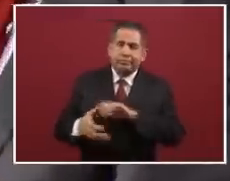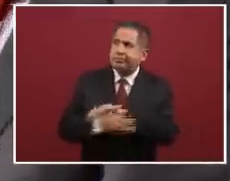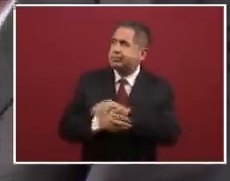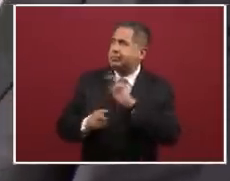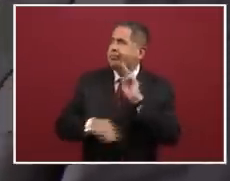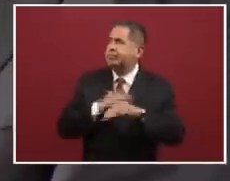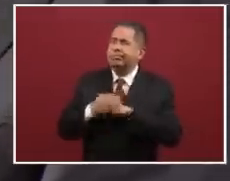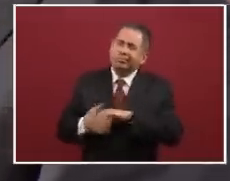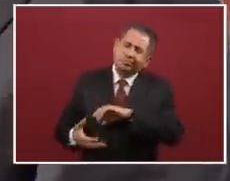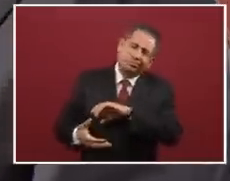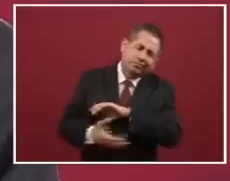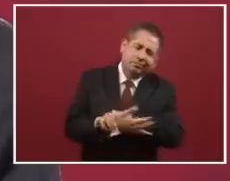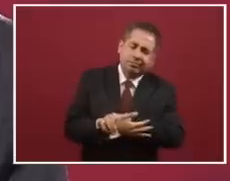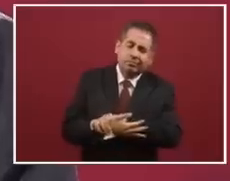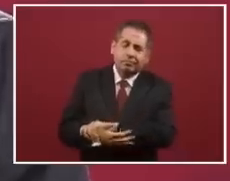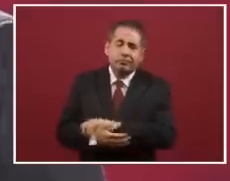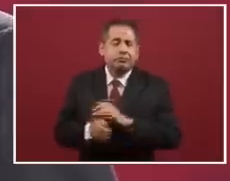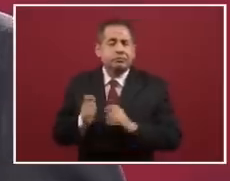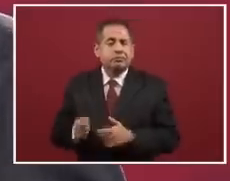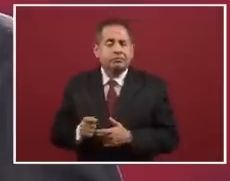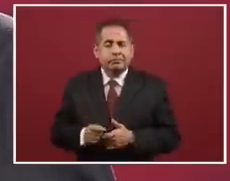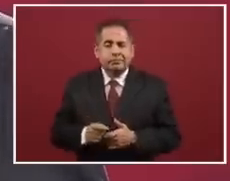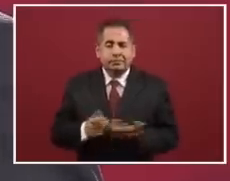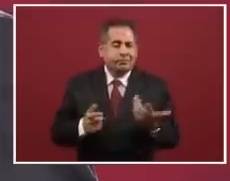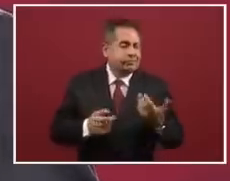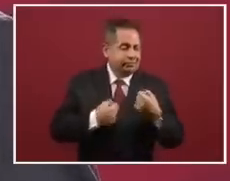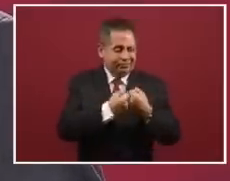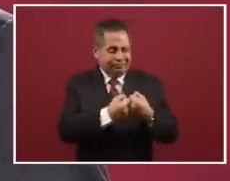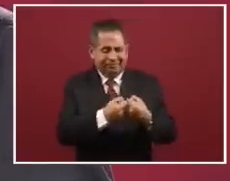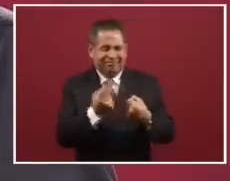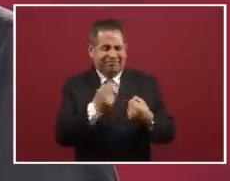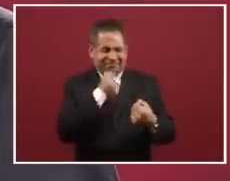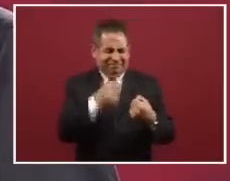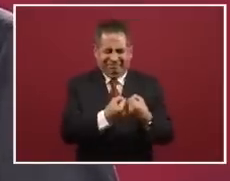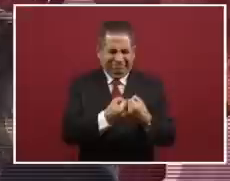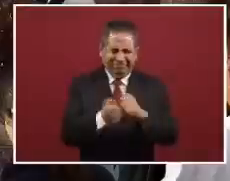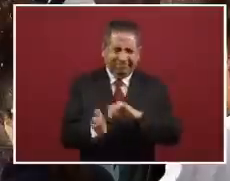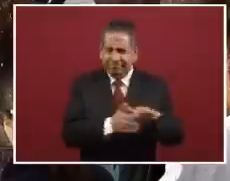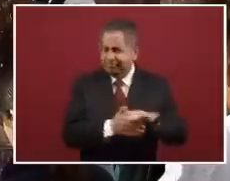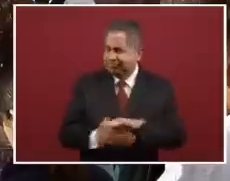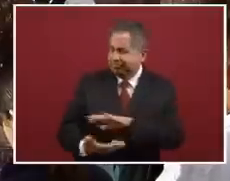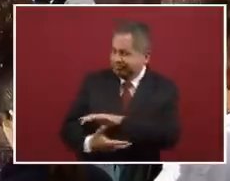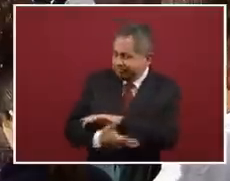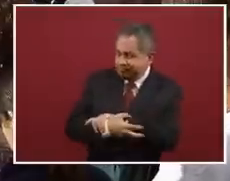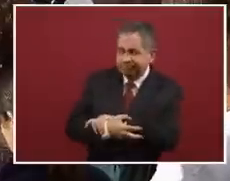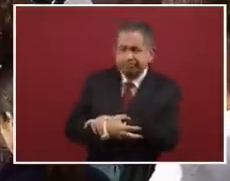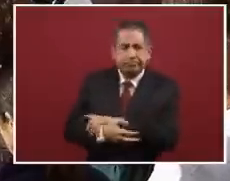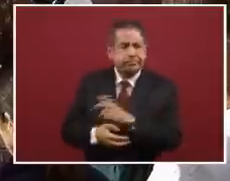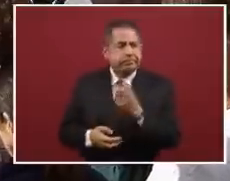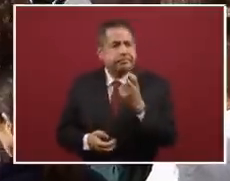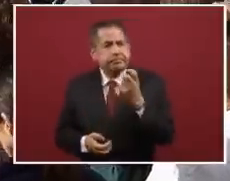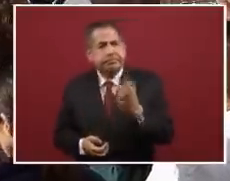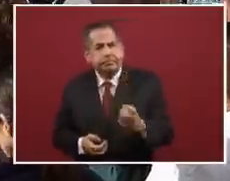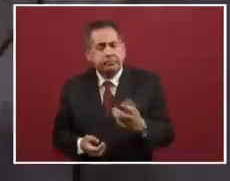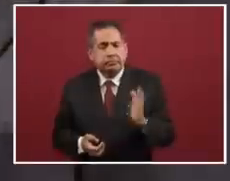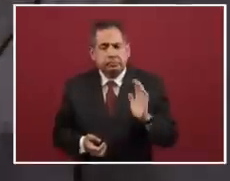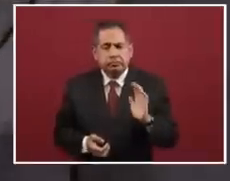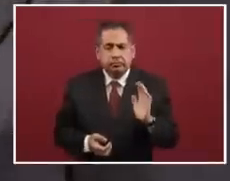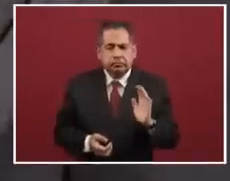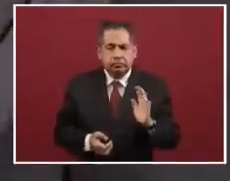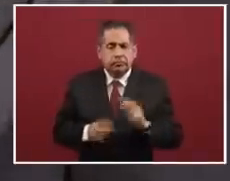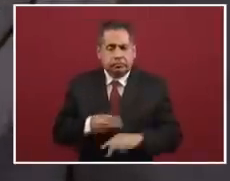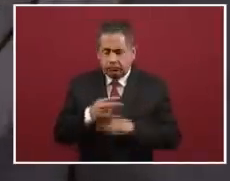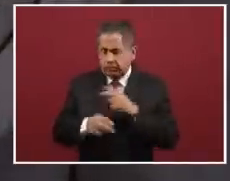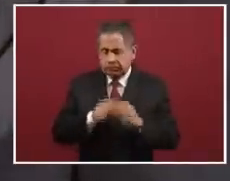universal. El humanismo que está por encima de las fronteras. Entonces, eso va a